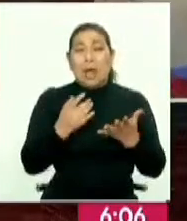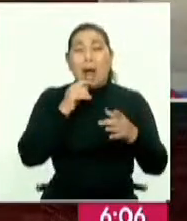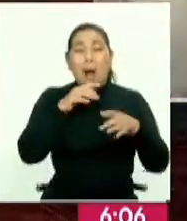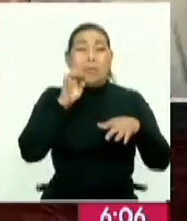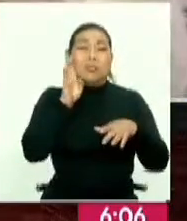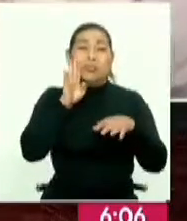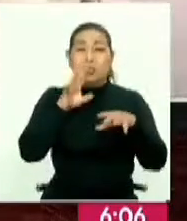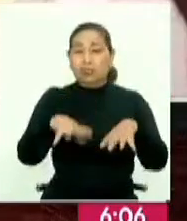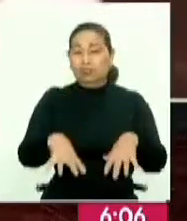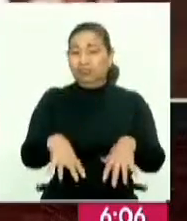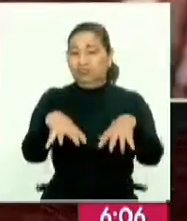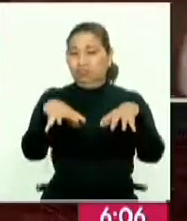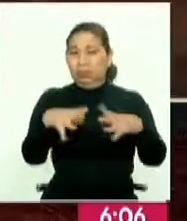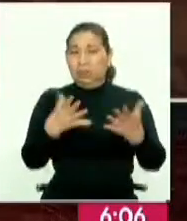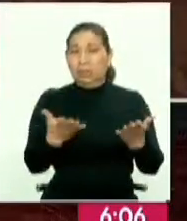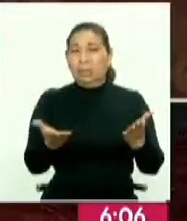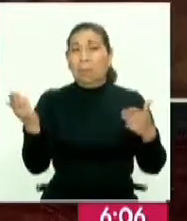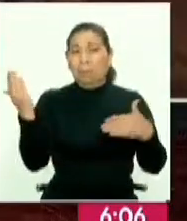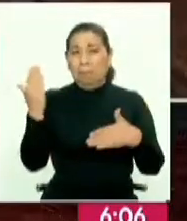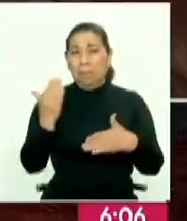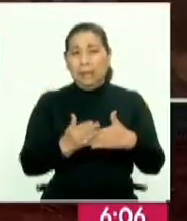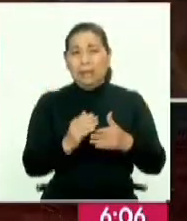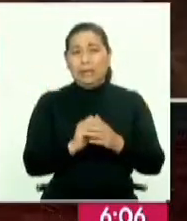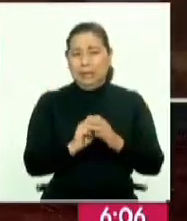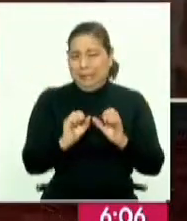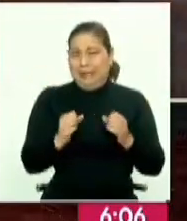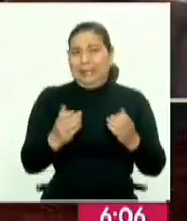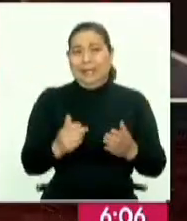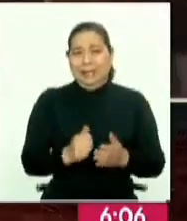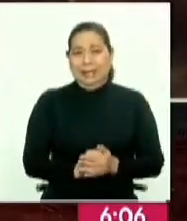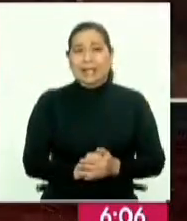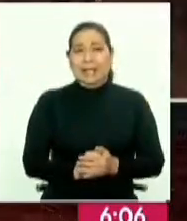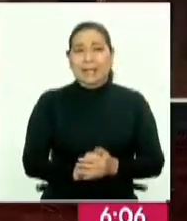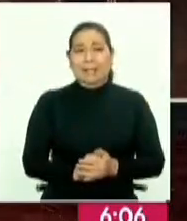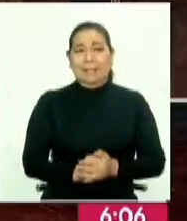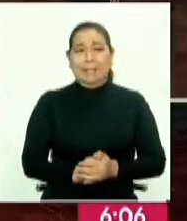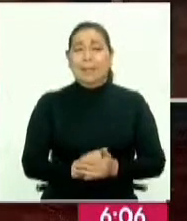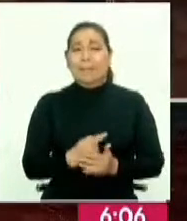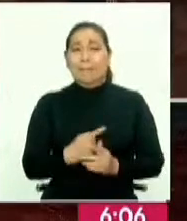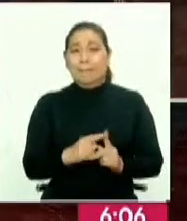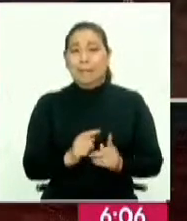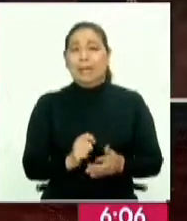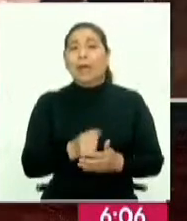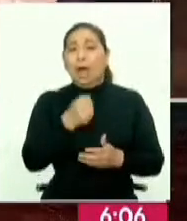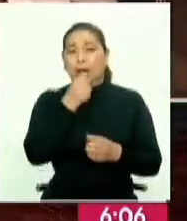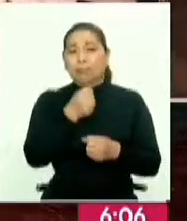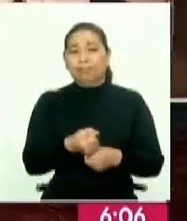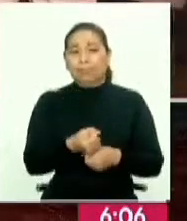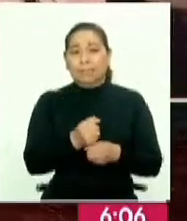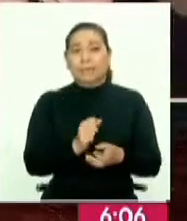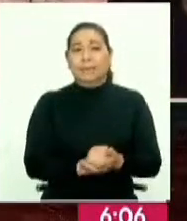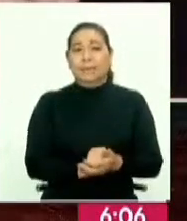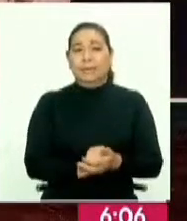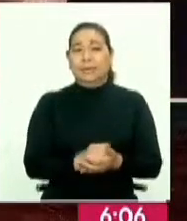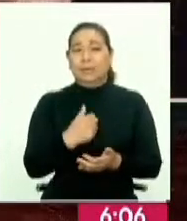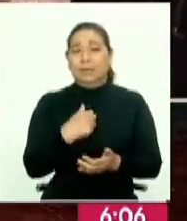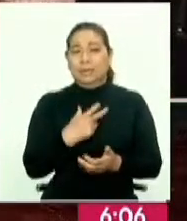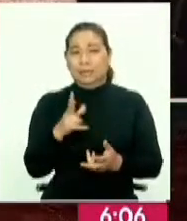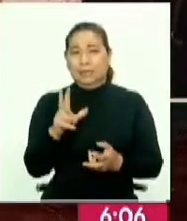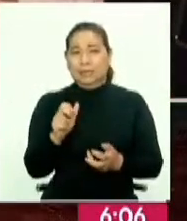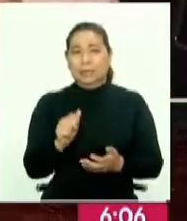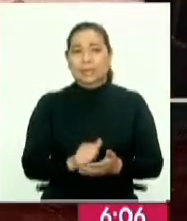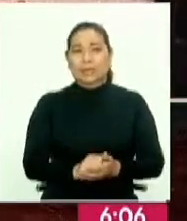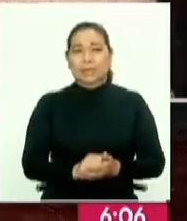también de alguna manera bloqueo de la biología el obvio señorita obvio los bomberos acá y lo a lo que yo estoy escuchando